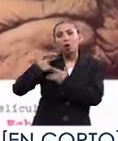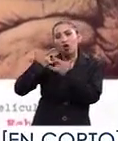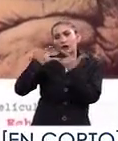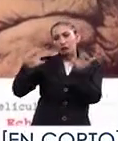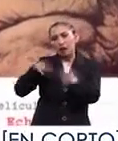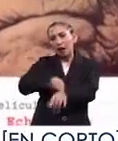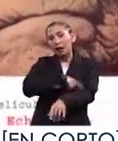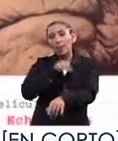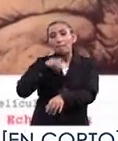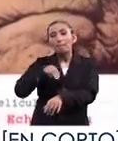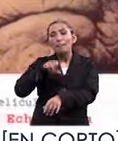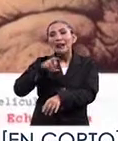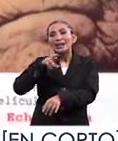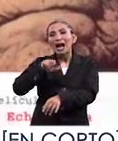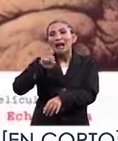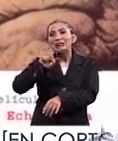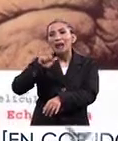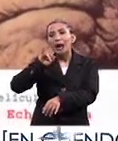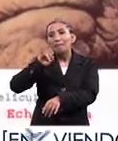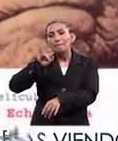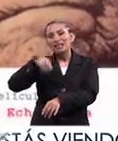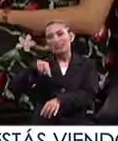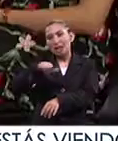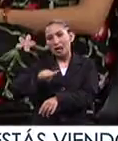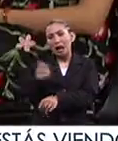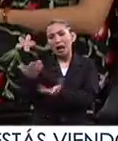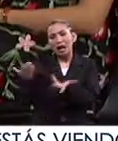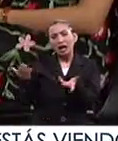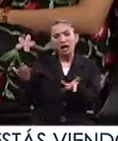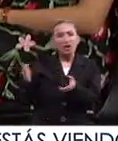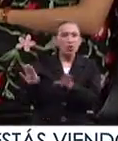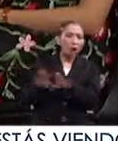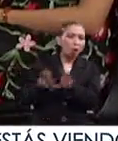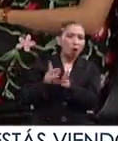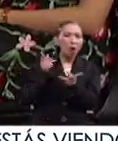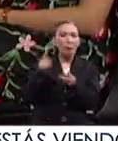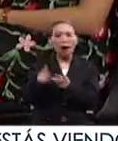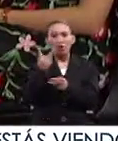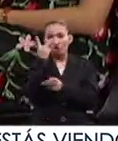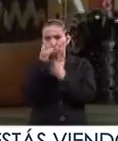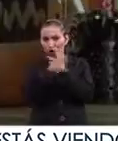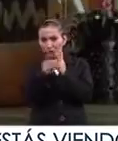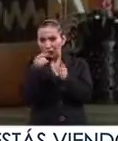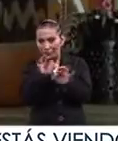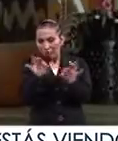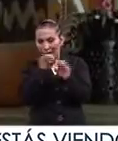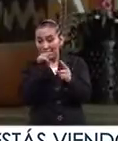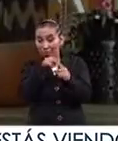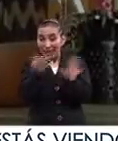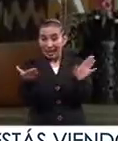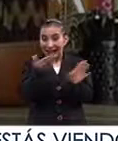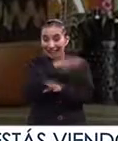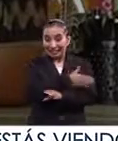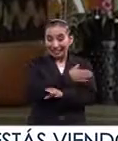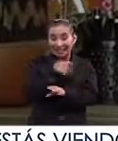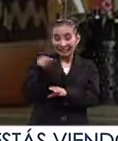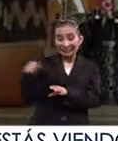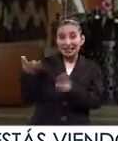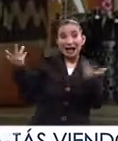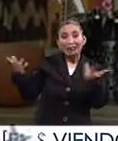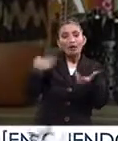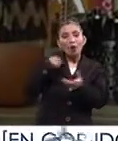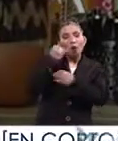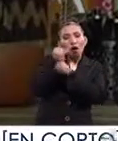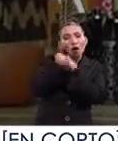largometraje sobre María Sabina. Y era un poco para matar dos pájaros de un tiro, porque en esa época se había realizado